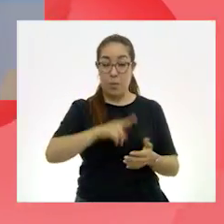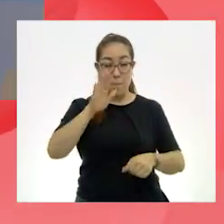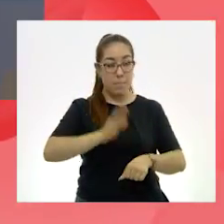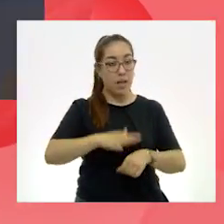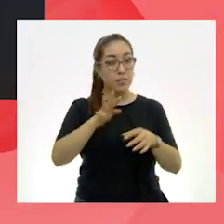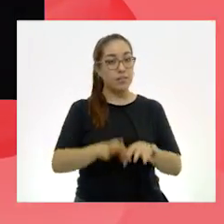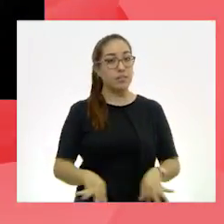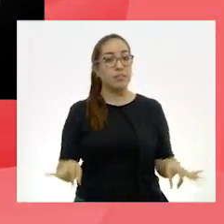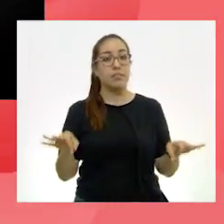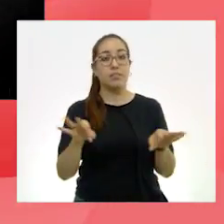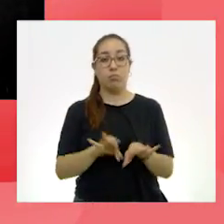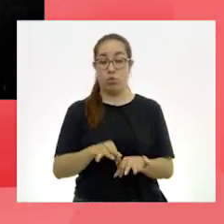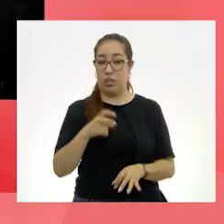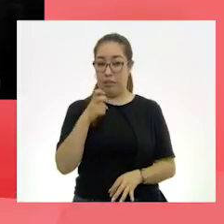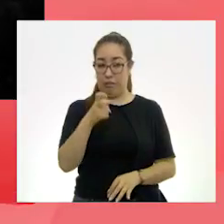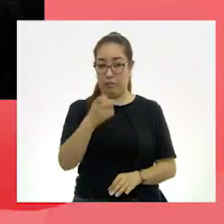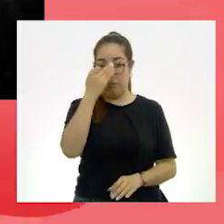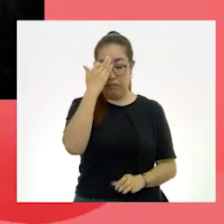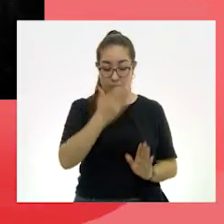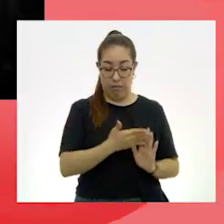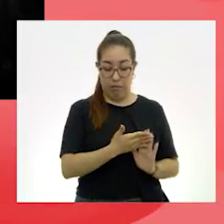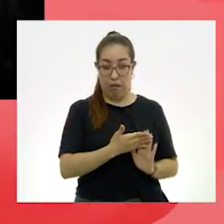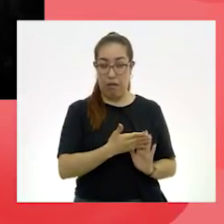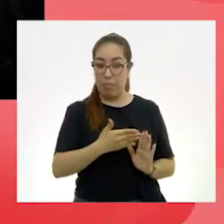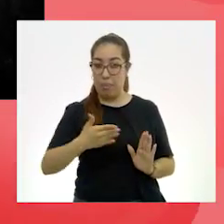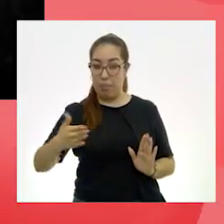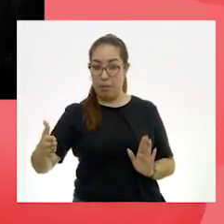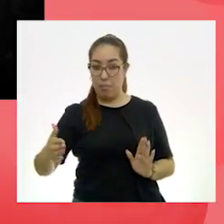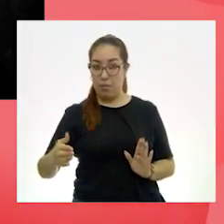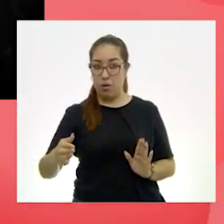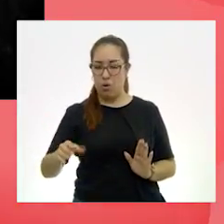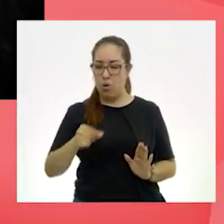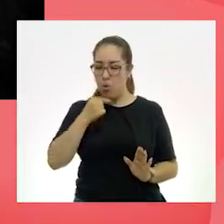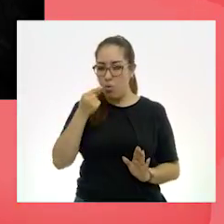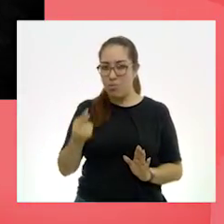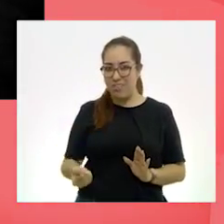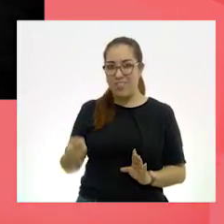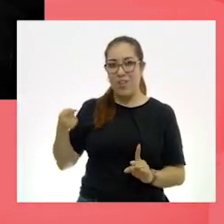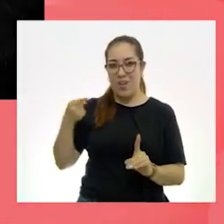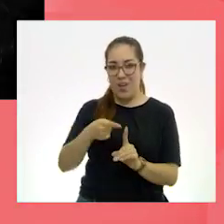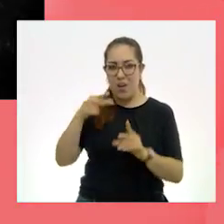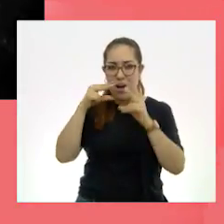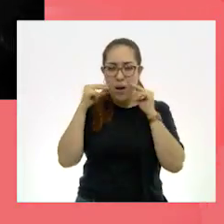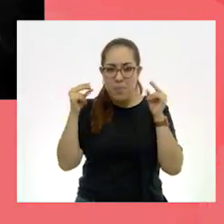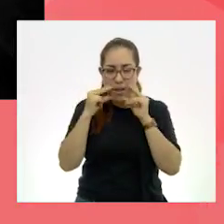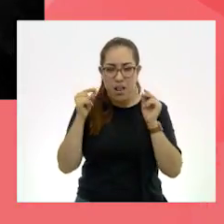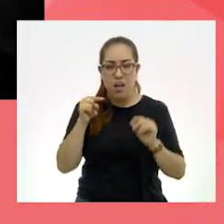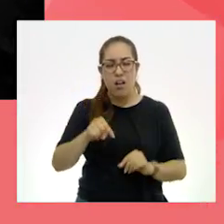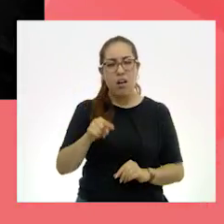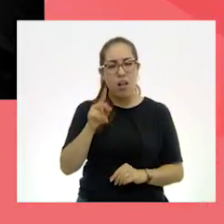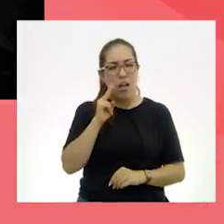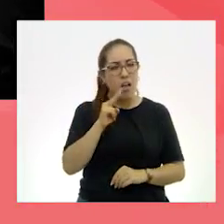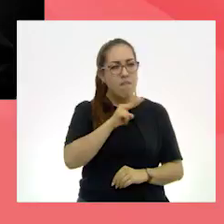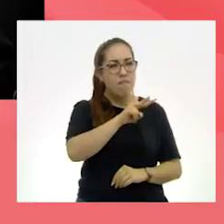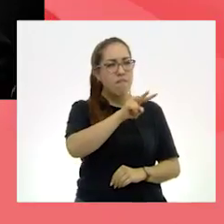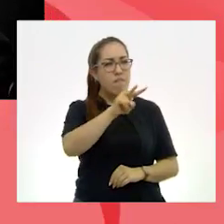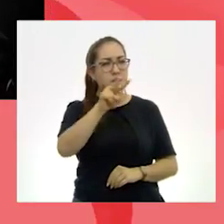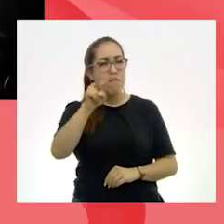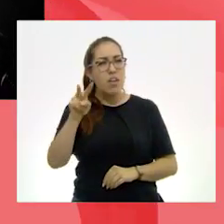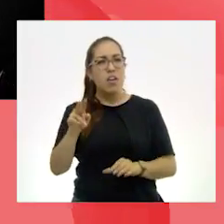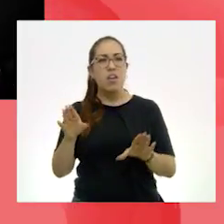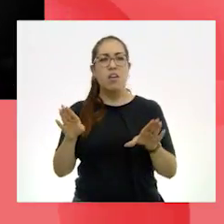importante en ese momento que Emiliano es un niño, es un jovencito, es precisamente que está viendo cómo los